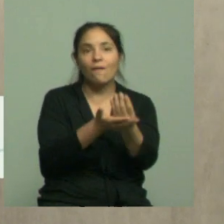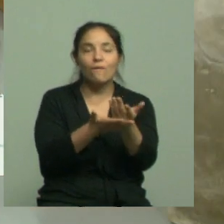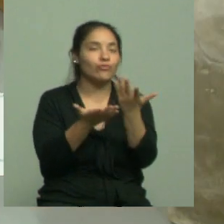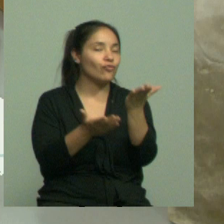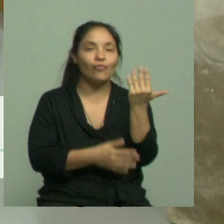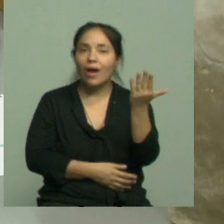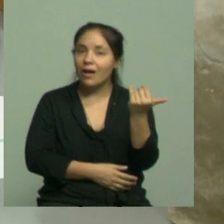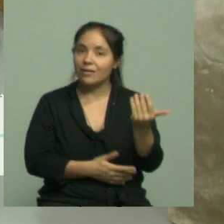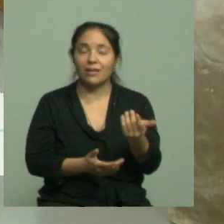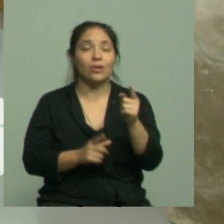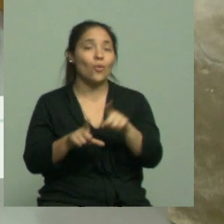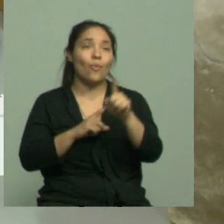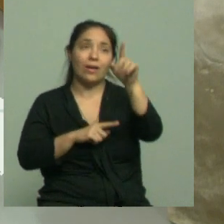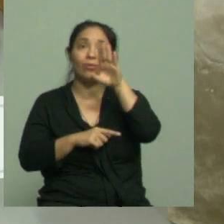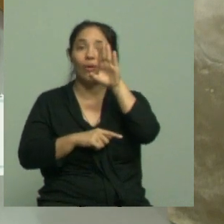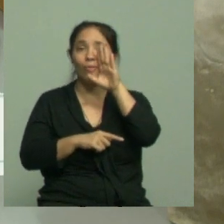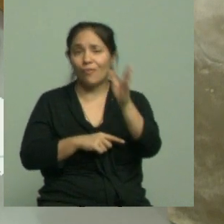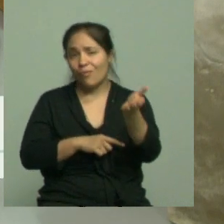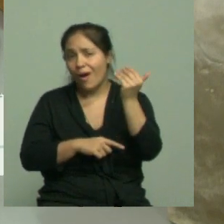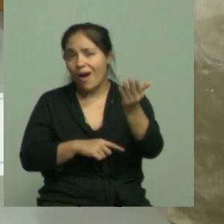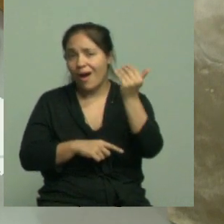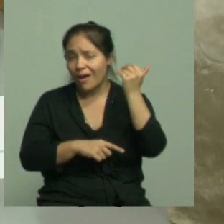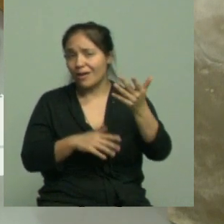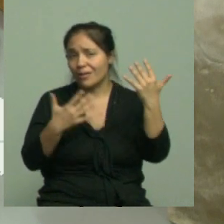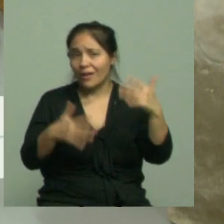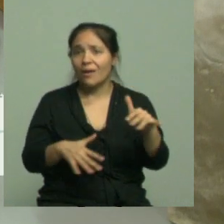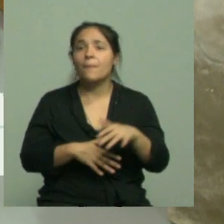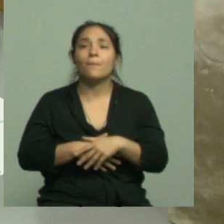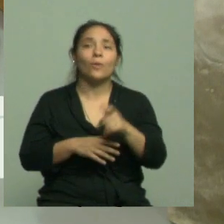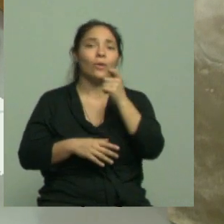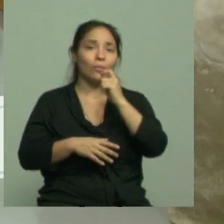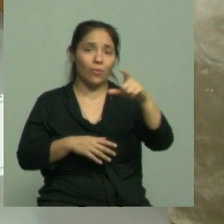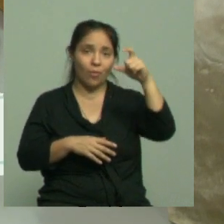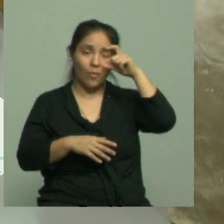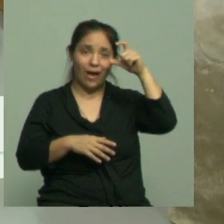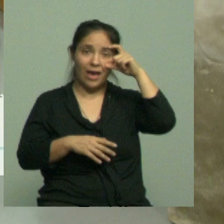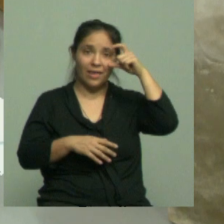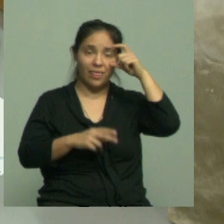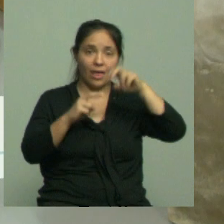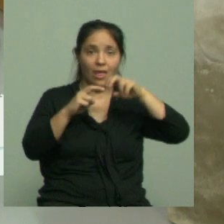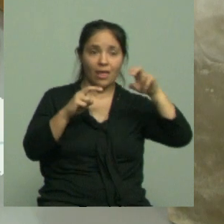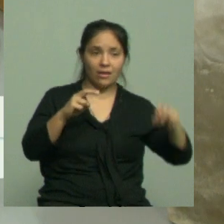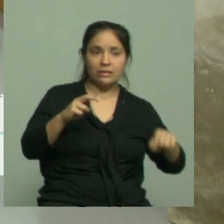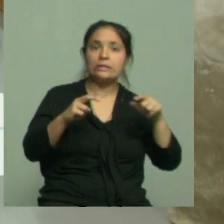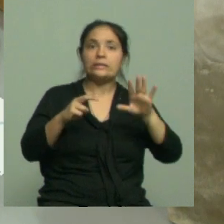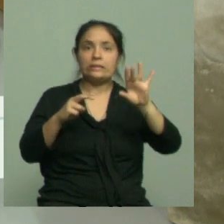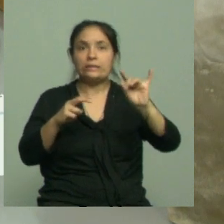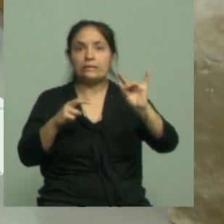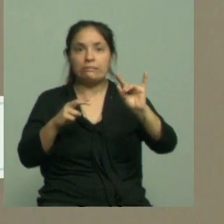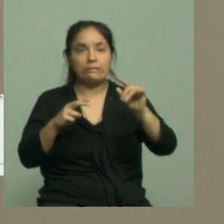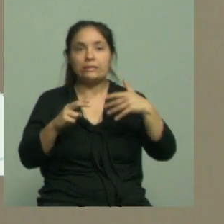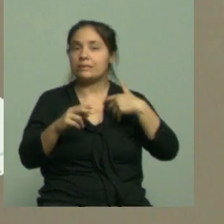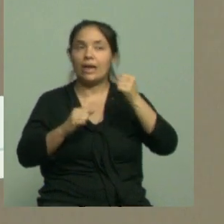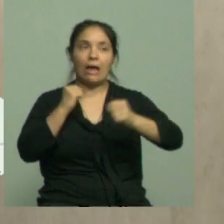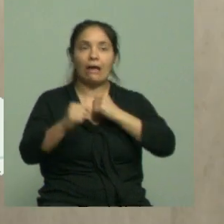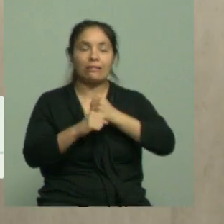propio Estados Unidos, que le costó mucho masticar la posibilidad de que Biden dejase de ser. De hecho, fue más la realidad la que lo llevó